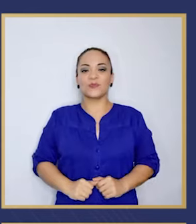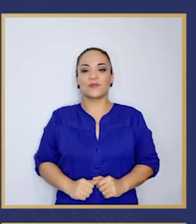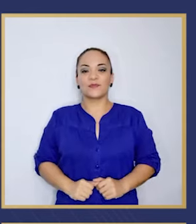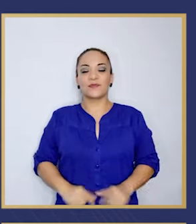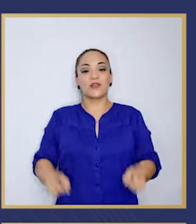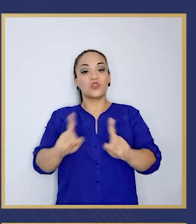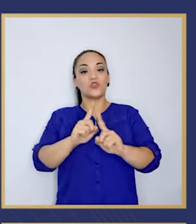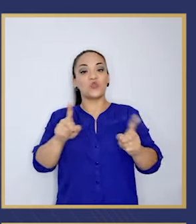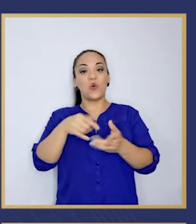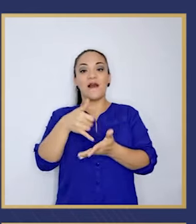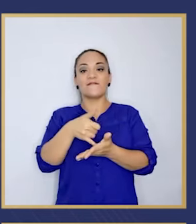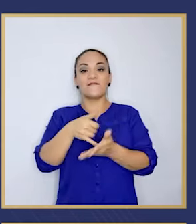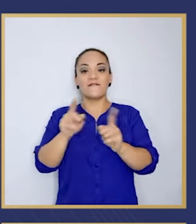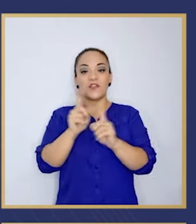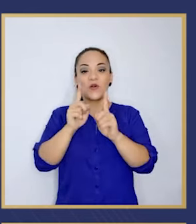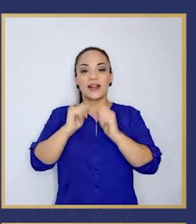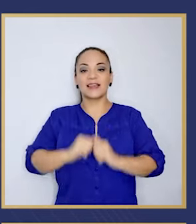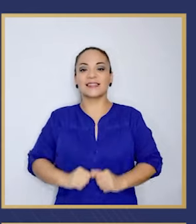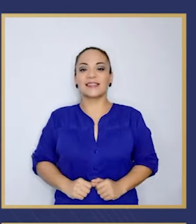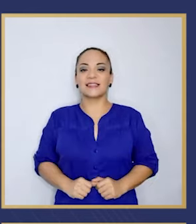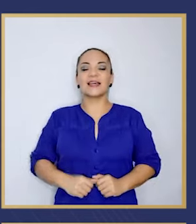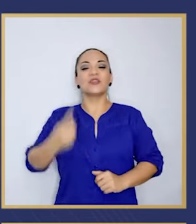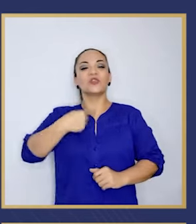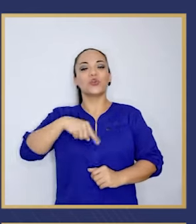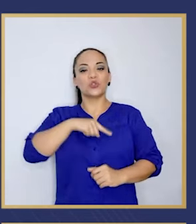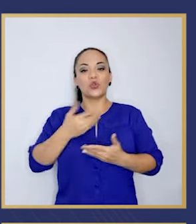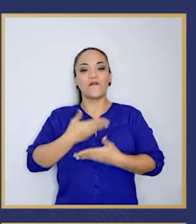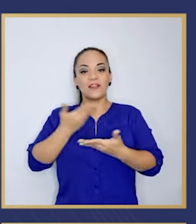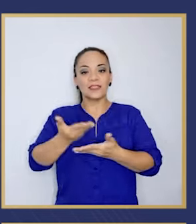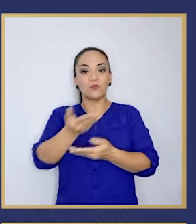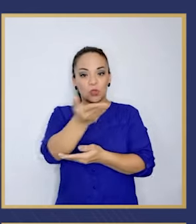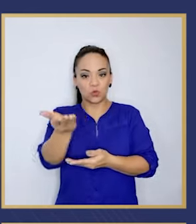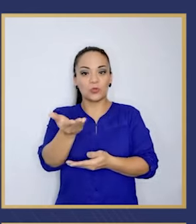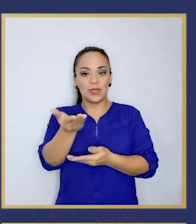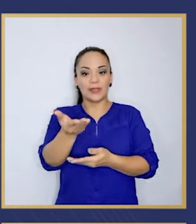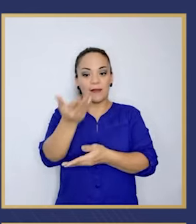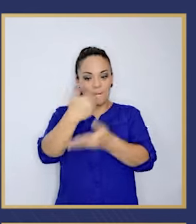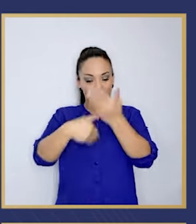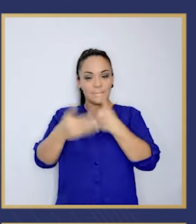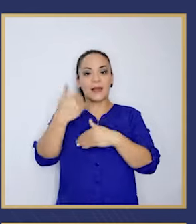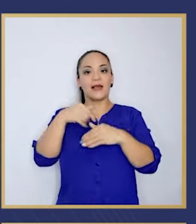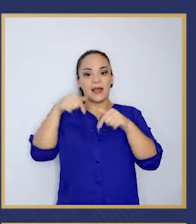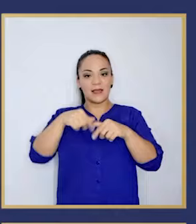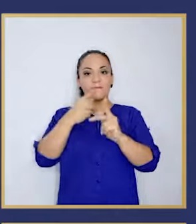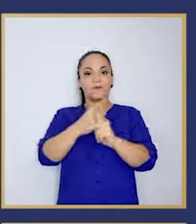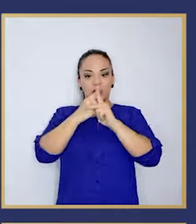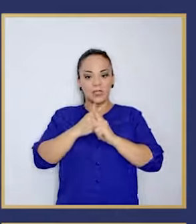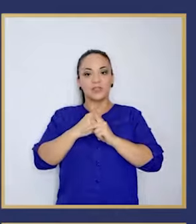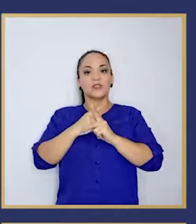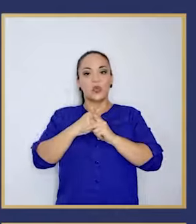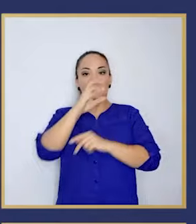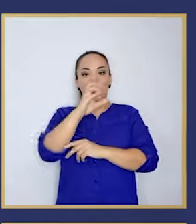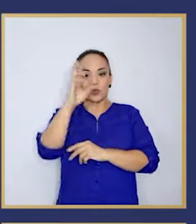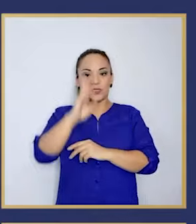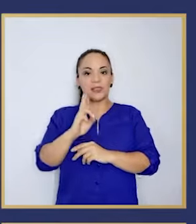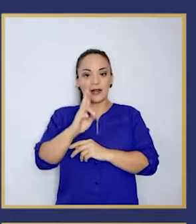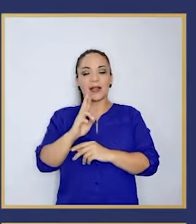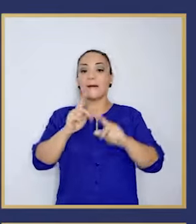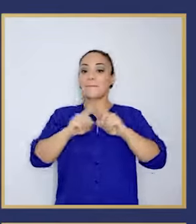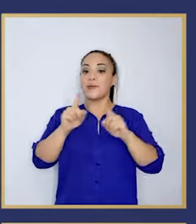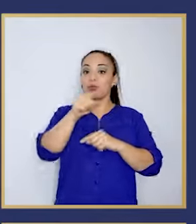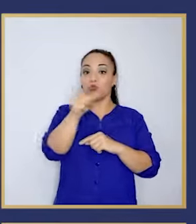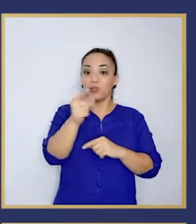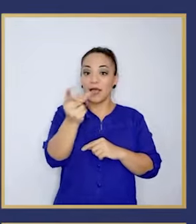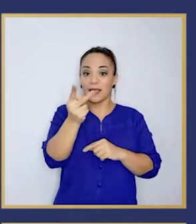de presidir. No aflojarás. Nosotros les ofrecimos a ustedes asilo y ustedes